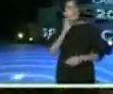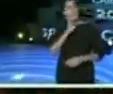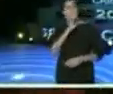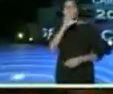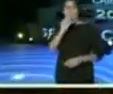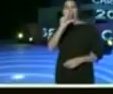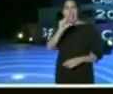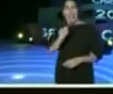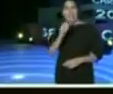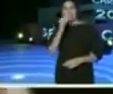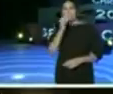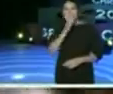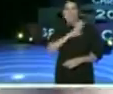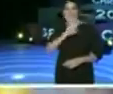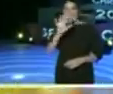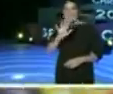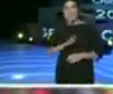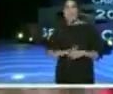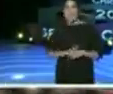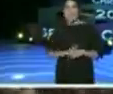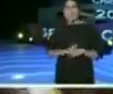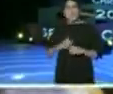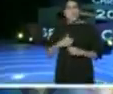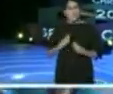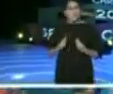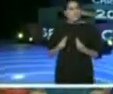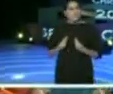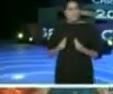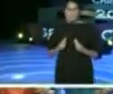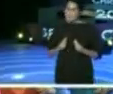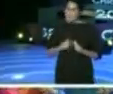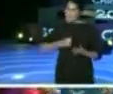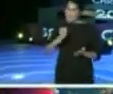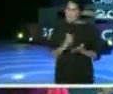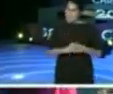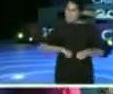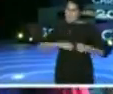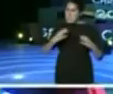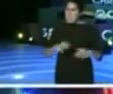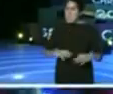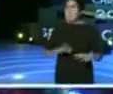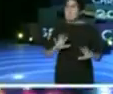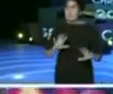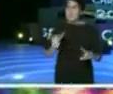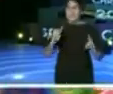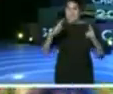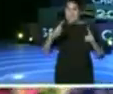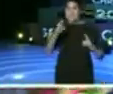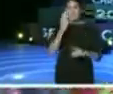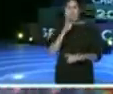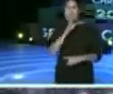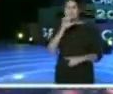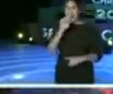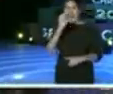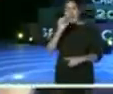¡Qué magnífico! No me atrevo a certificarlo, pero me parece que es la primera vez que el Mamalala lo recibe